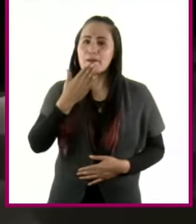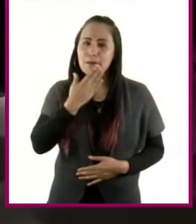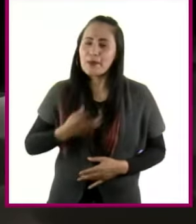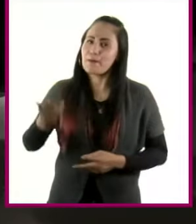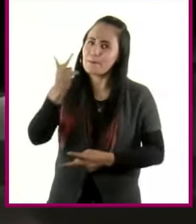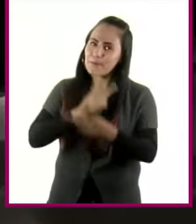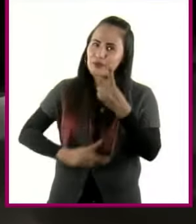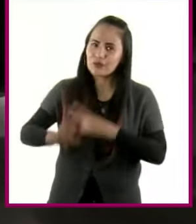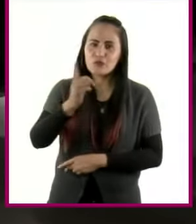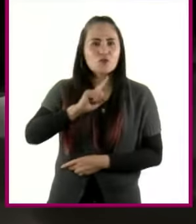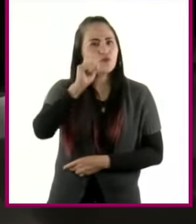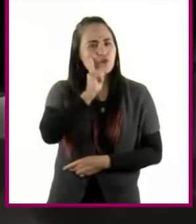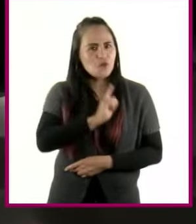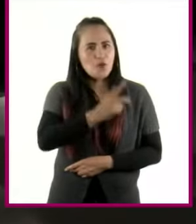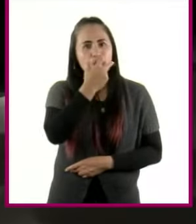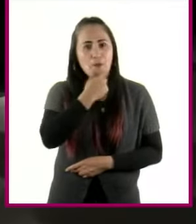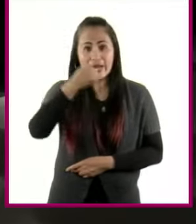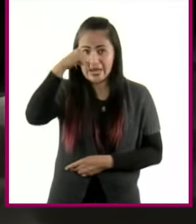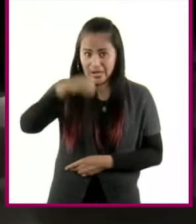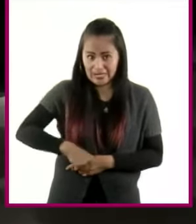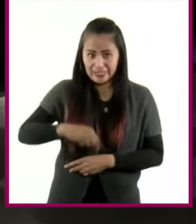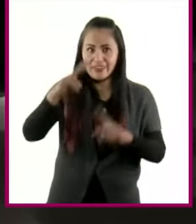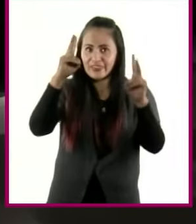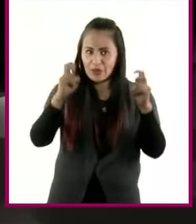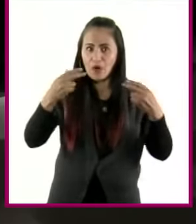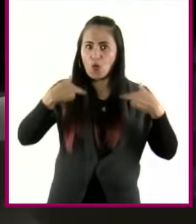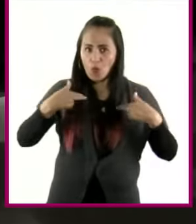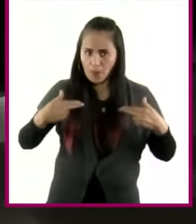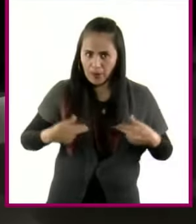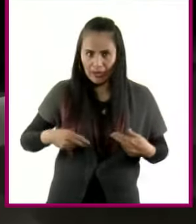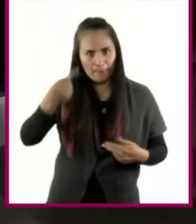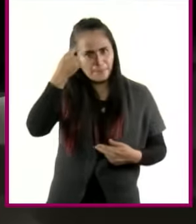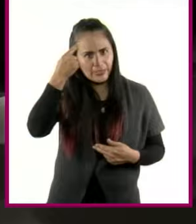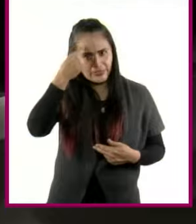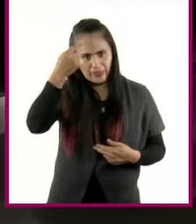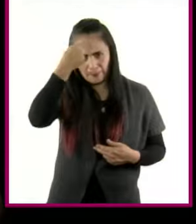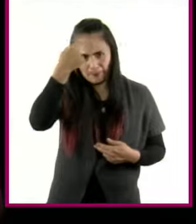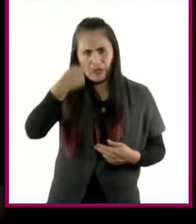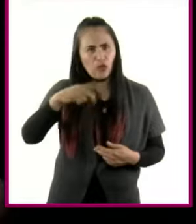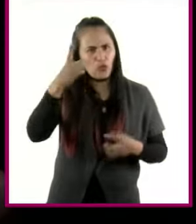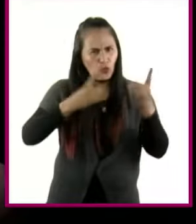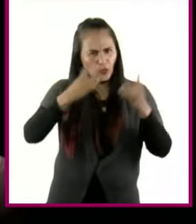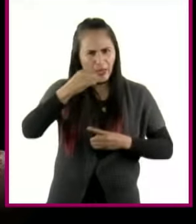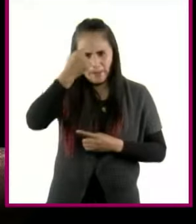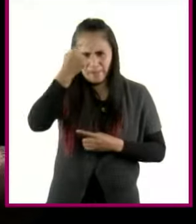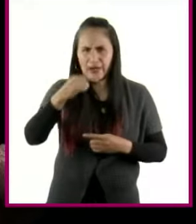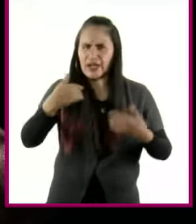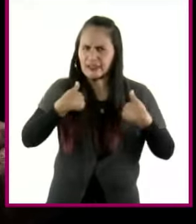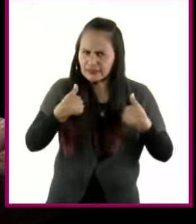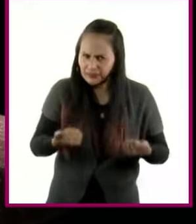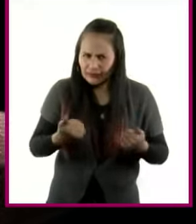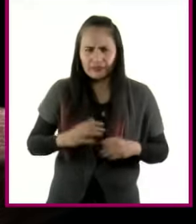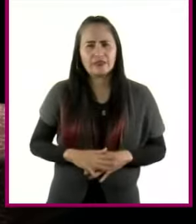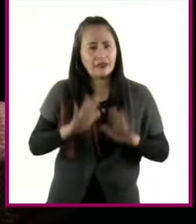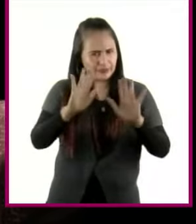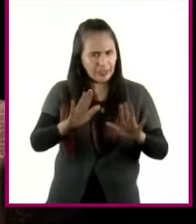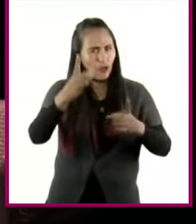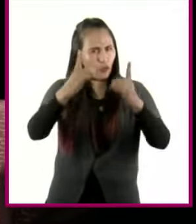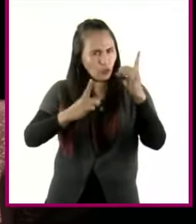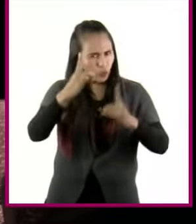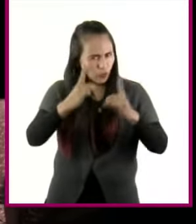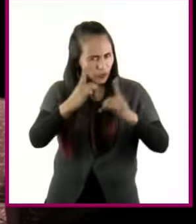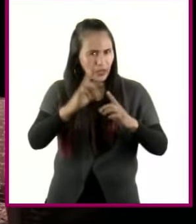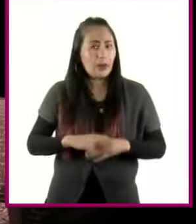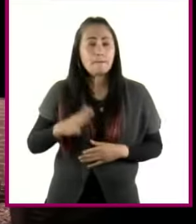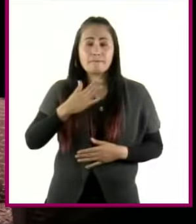Bienvenidas y bienvenidos a Humanamente, dudar para comprender. Hablando de dudar, y a propósito de una de